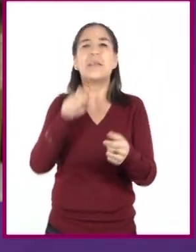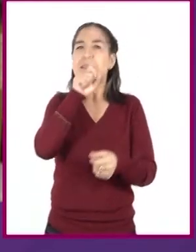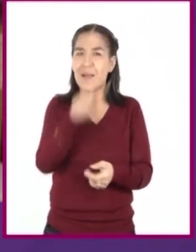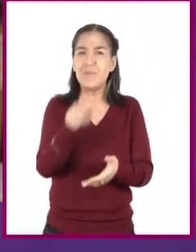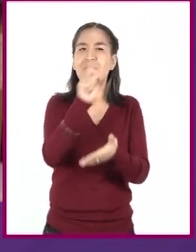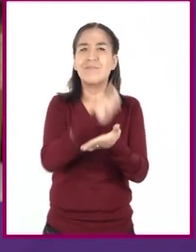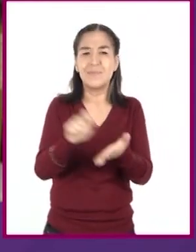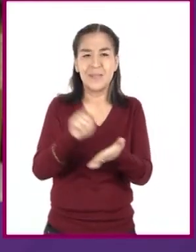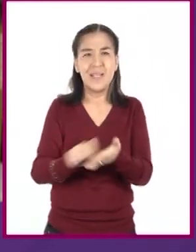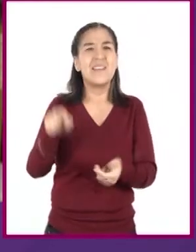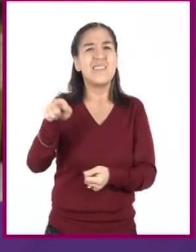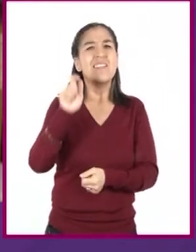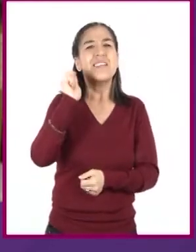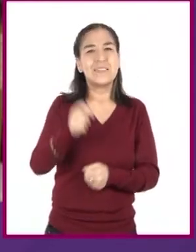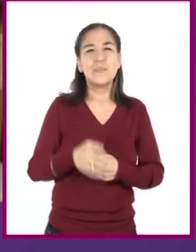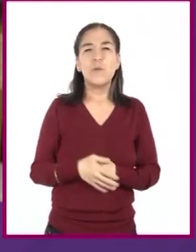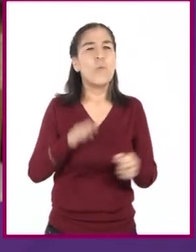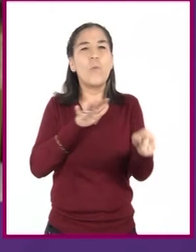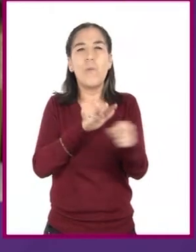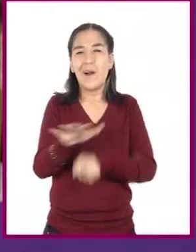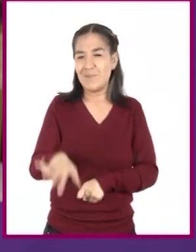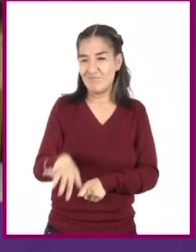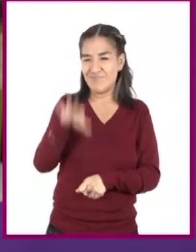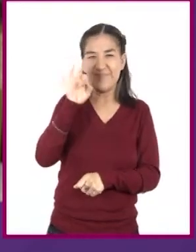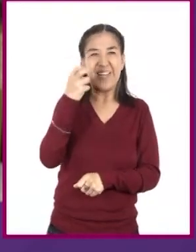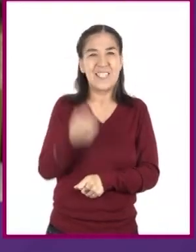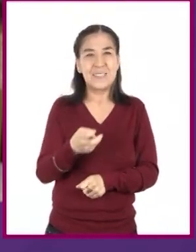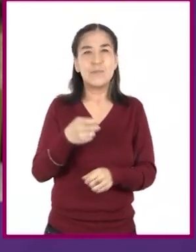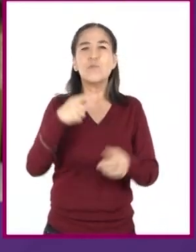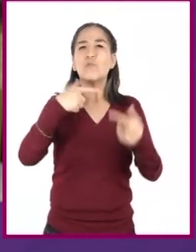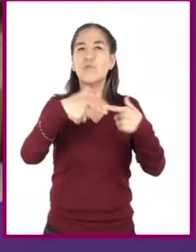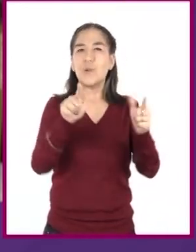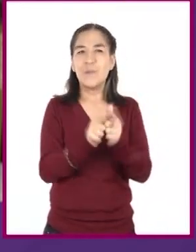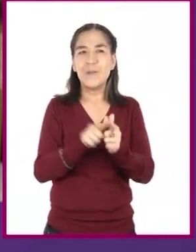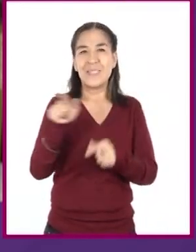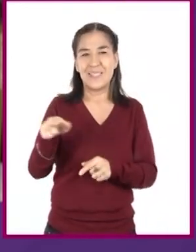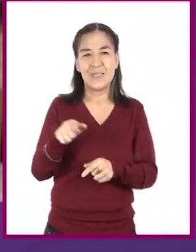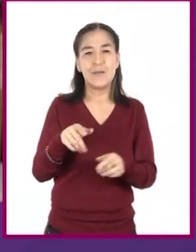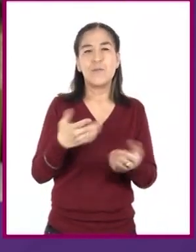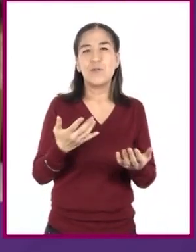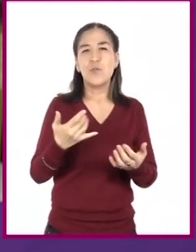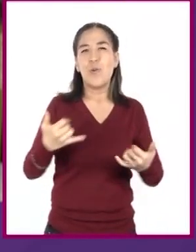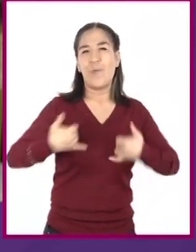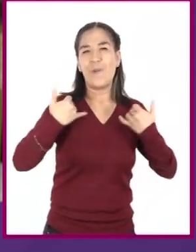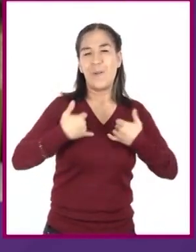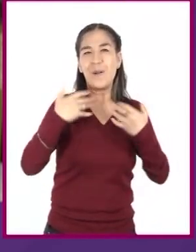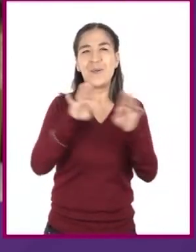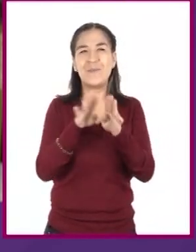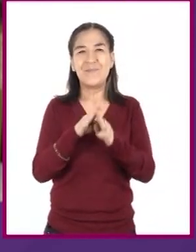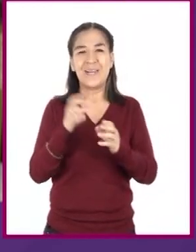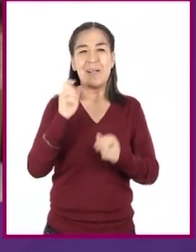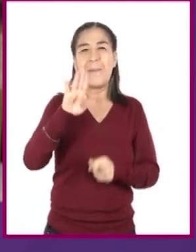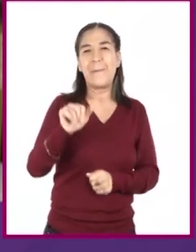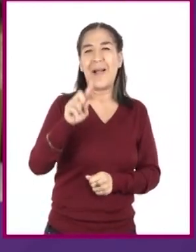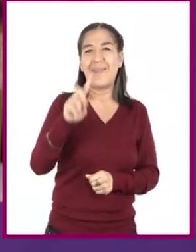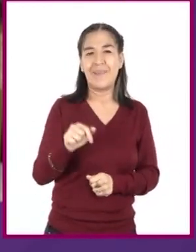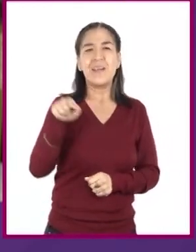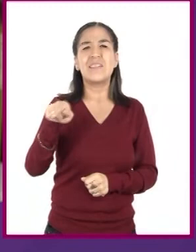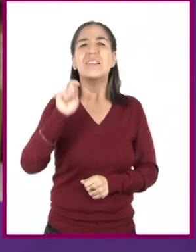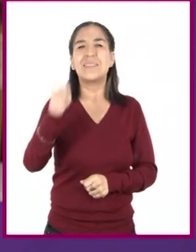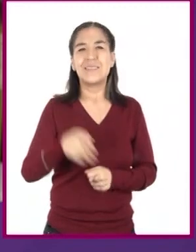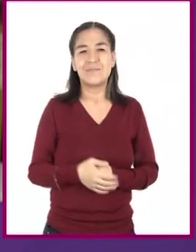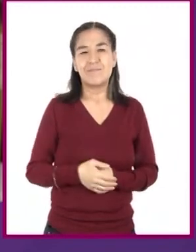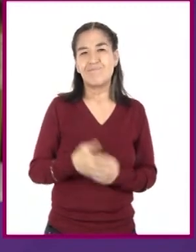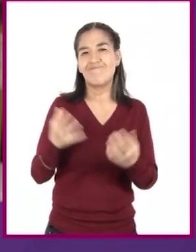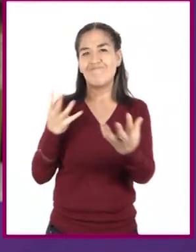escriben. Y algo que denotó en su momento a los grupos de chicos y chavos banda son los vínculos con